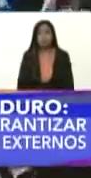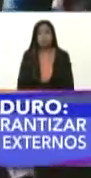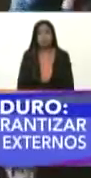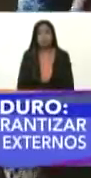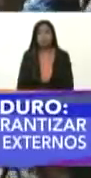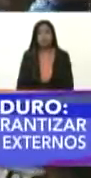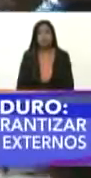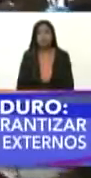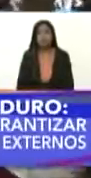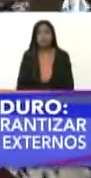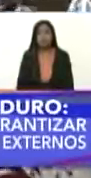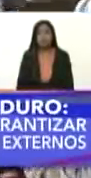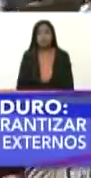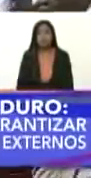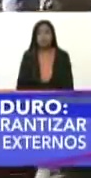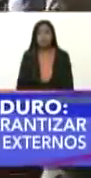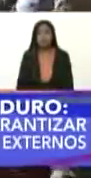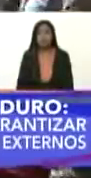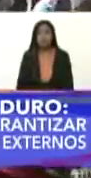¡Ay, papá! Cúmplase.